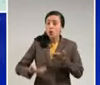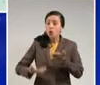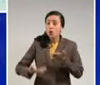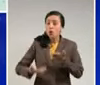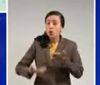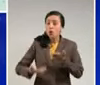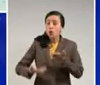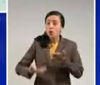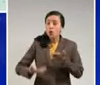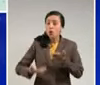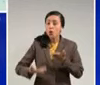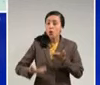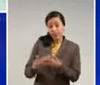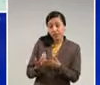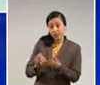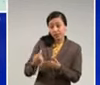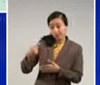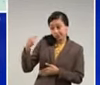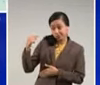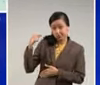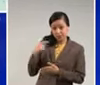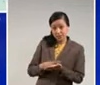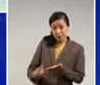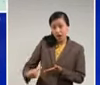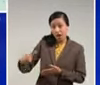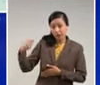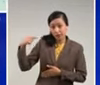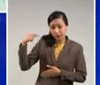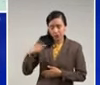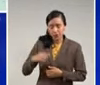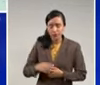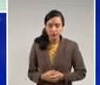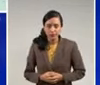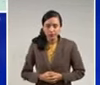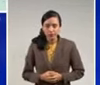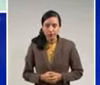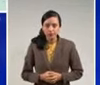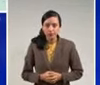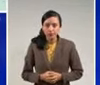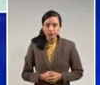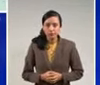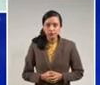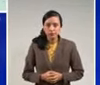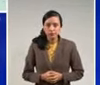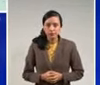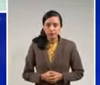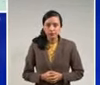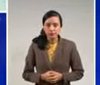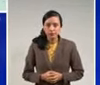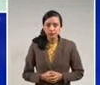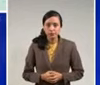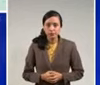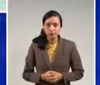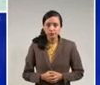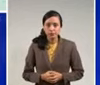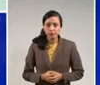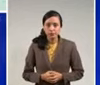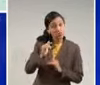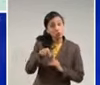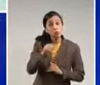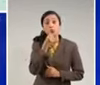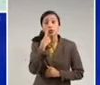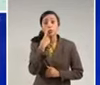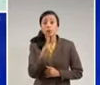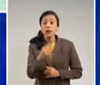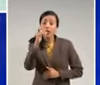a la semana anterior. Estamos hablando de 27 casos más, como se puede ver ahí, con